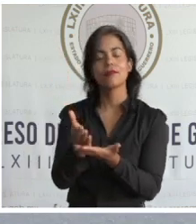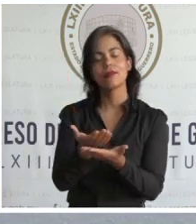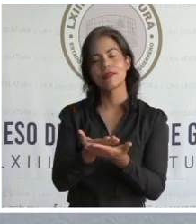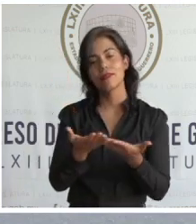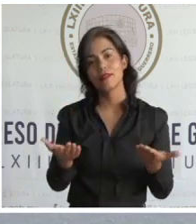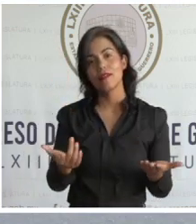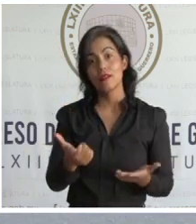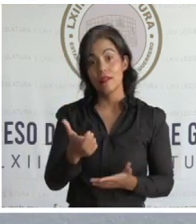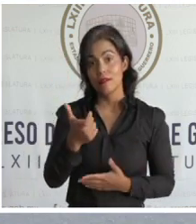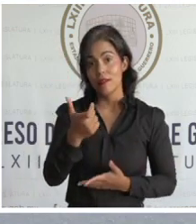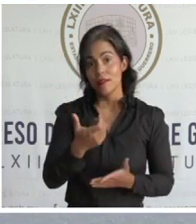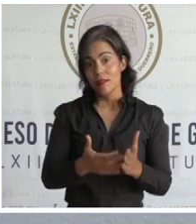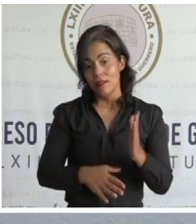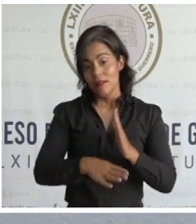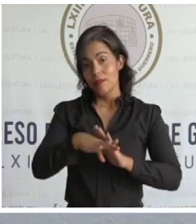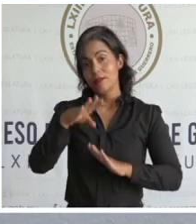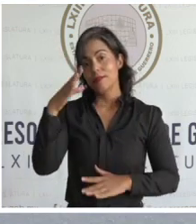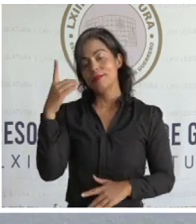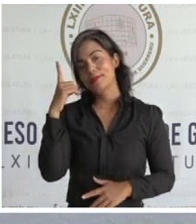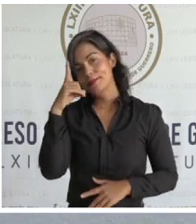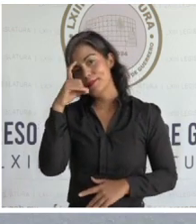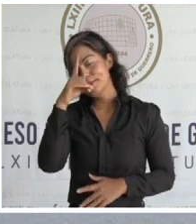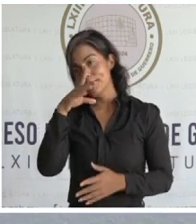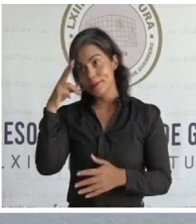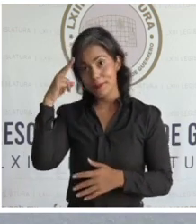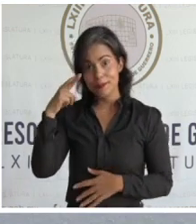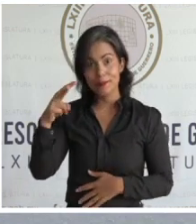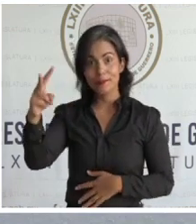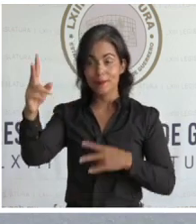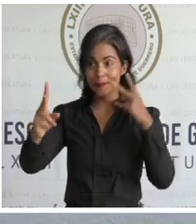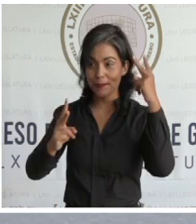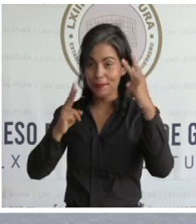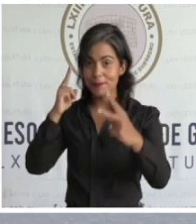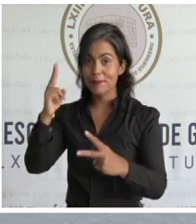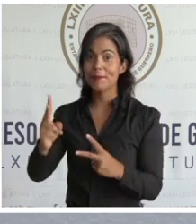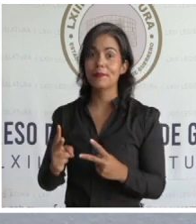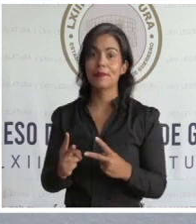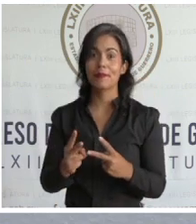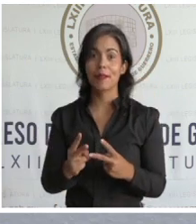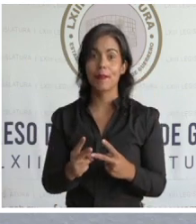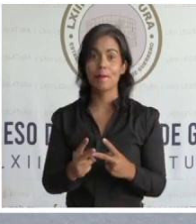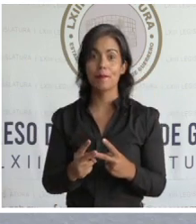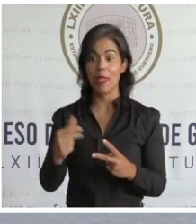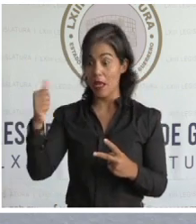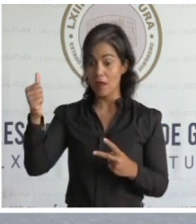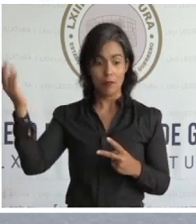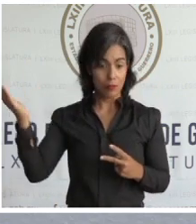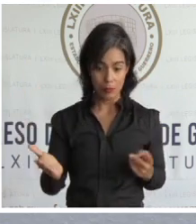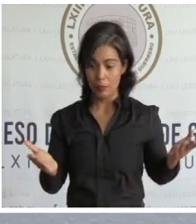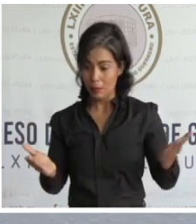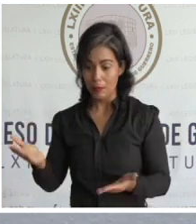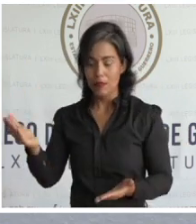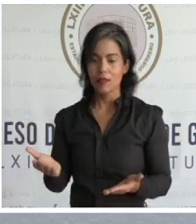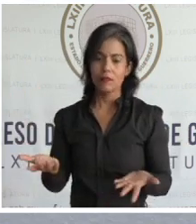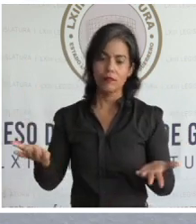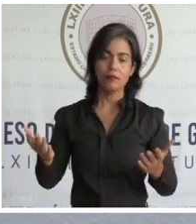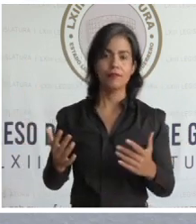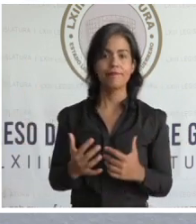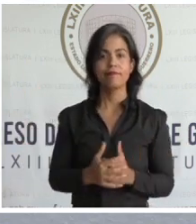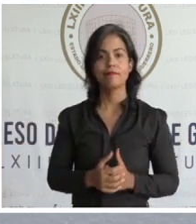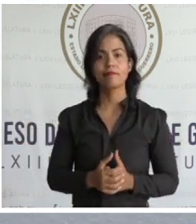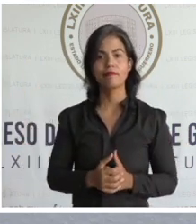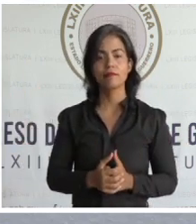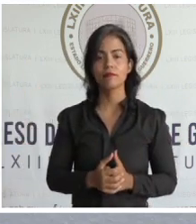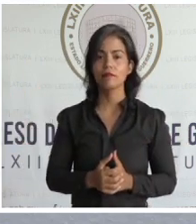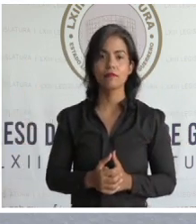por iniciar. Está en riesgo la disminución de visitantes a nuestros destinos turísticos y con ello menos